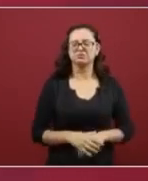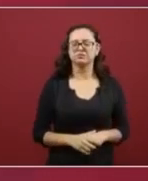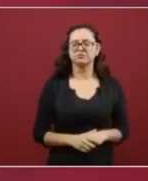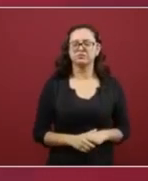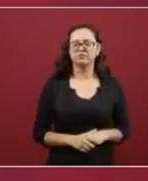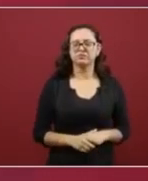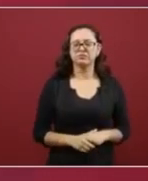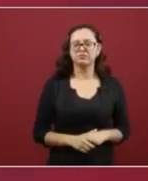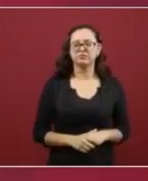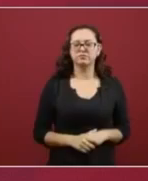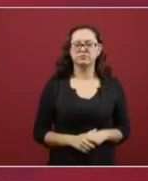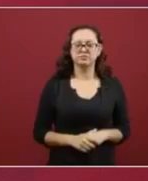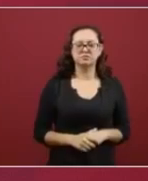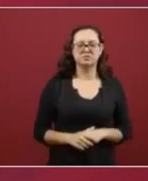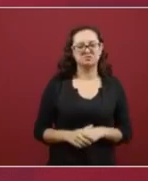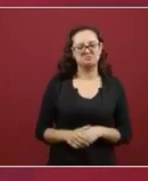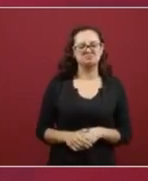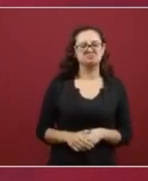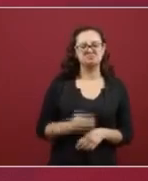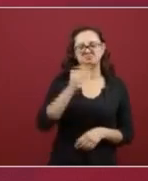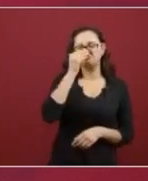le tenían que buscar